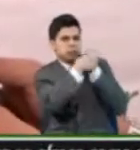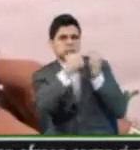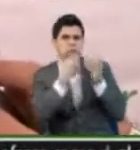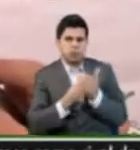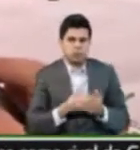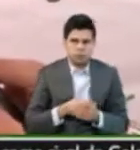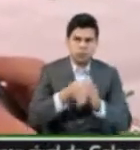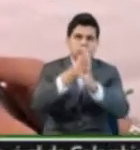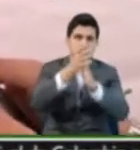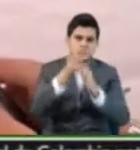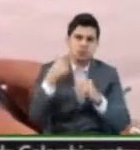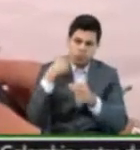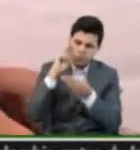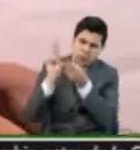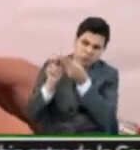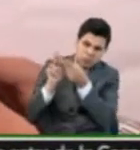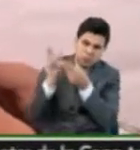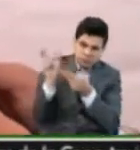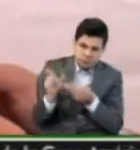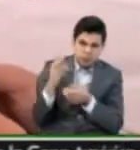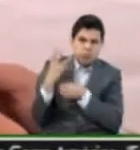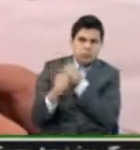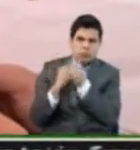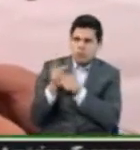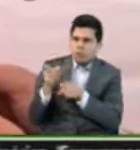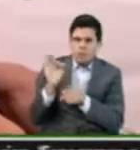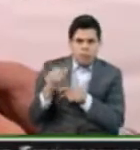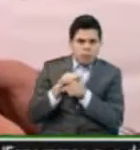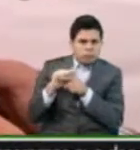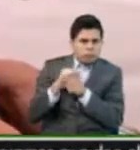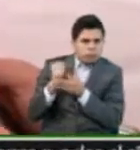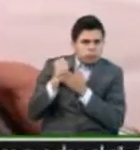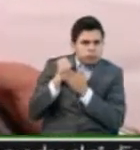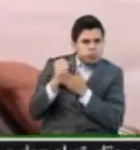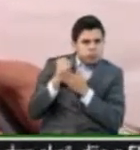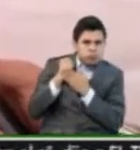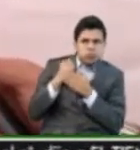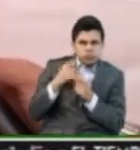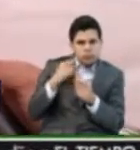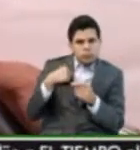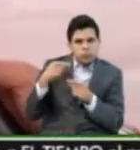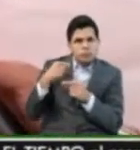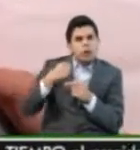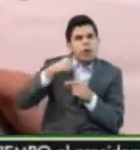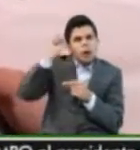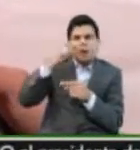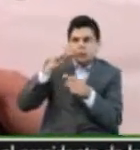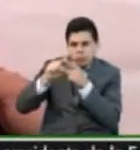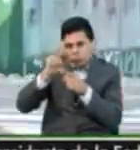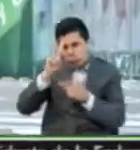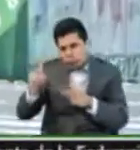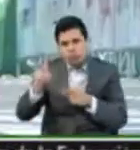desde hace 3 años, él siempre ha estado ahí entrenándome y esa victoria va para él y para toda mi familia, para